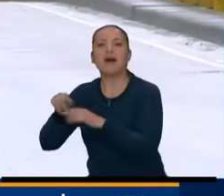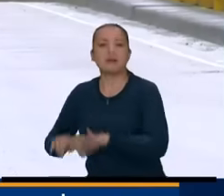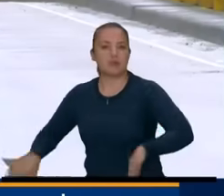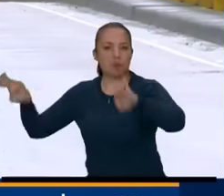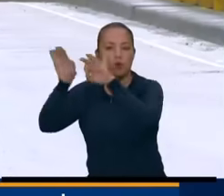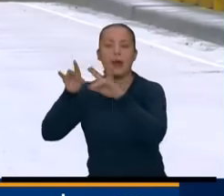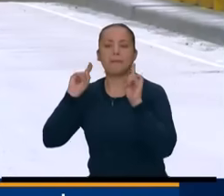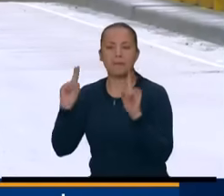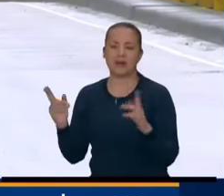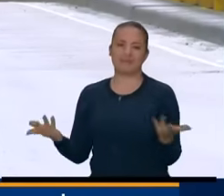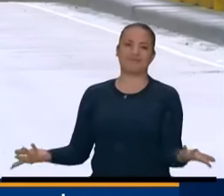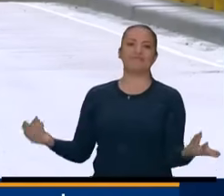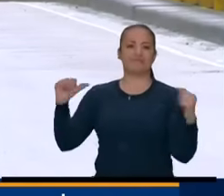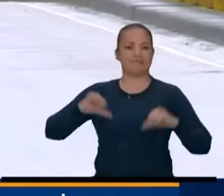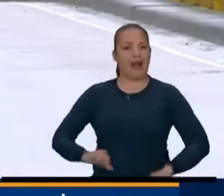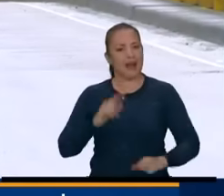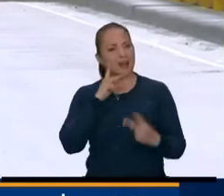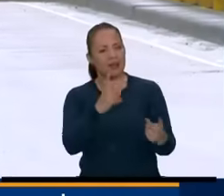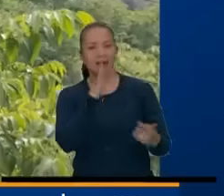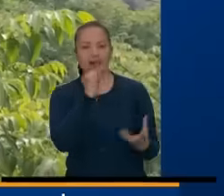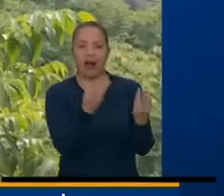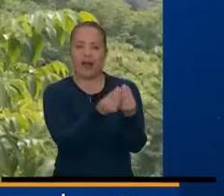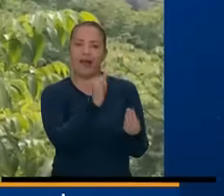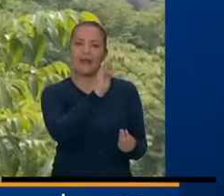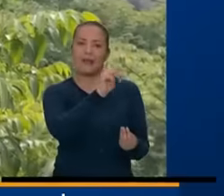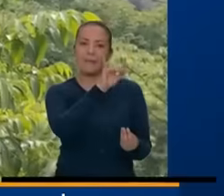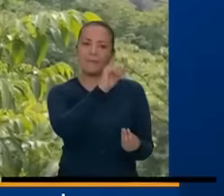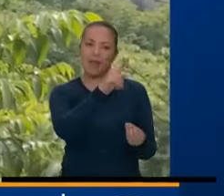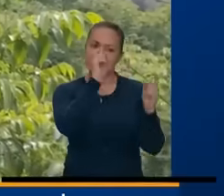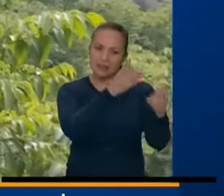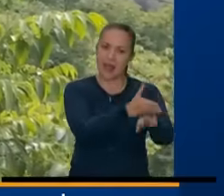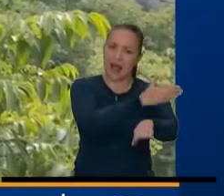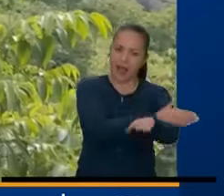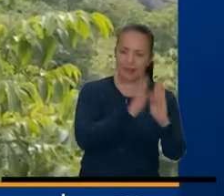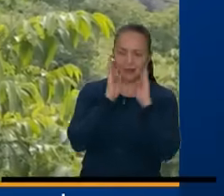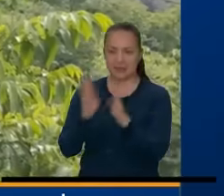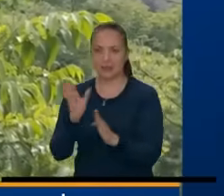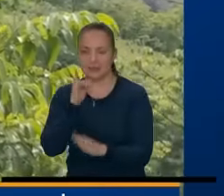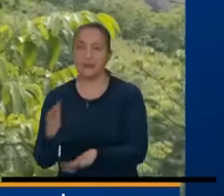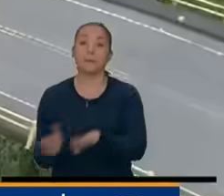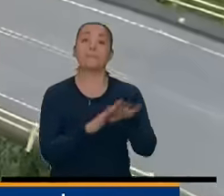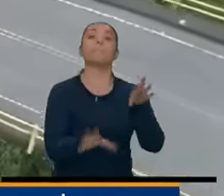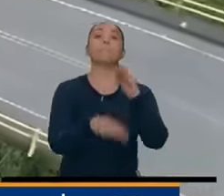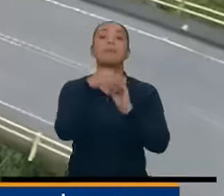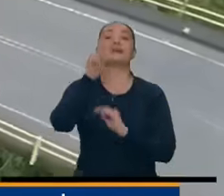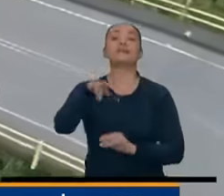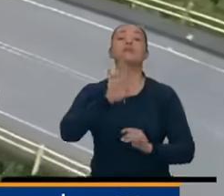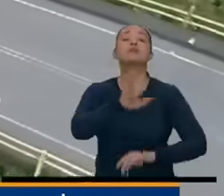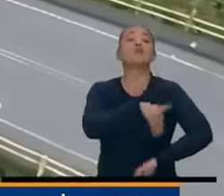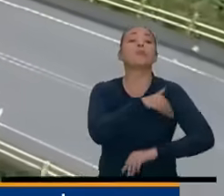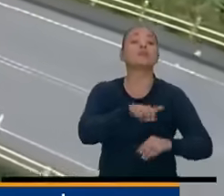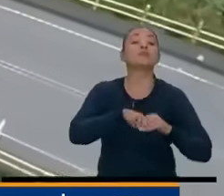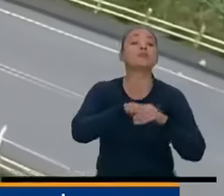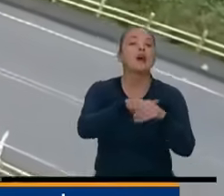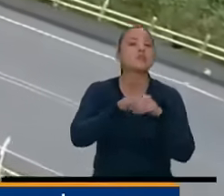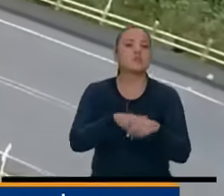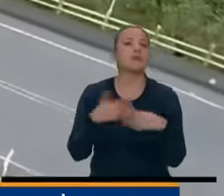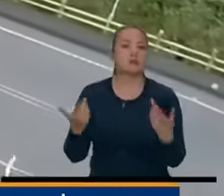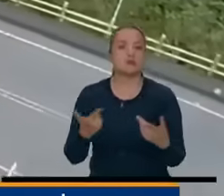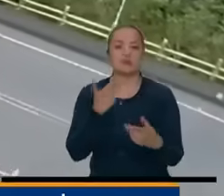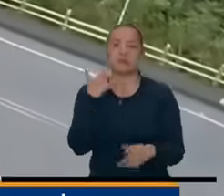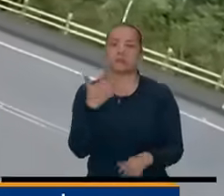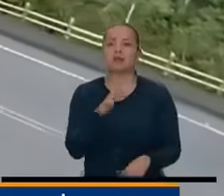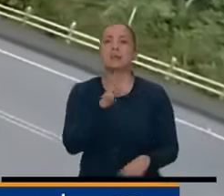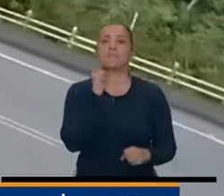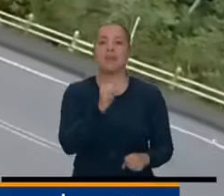muy malos ojos que el Invías no haya tenido la pertinencia. Y por el otro, un elemento que según el ministro de Transporte fue el que más pudo